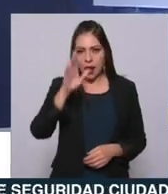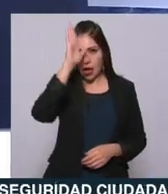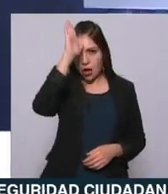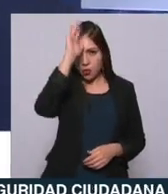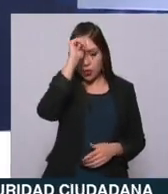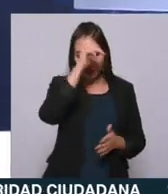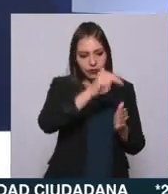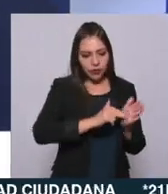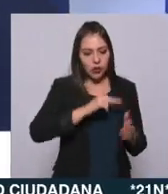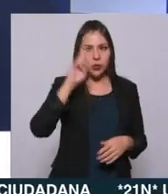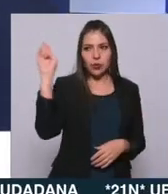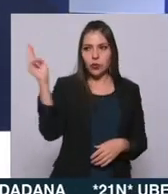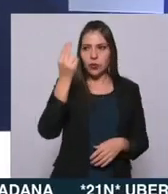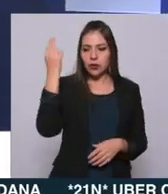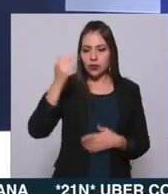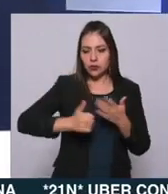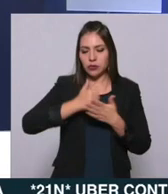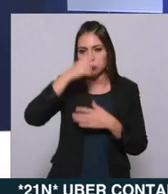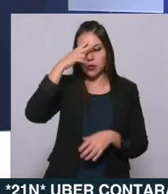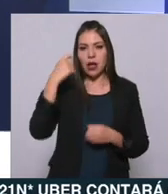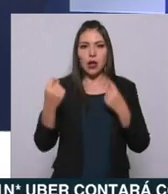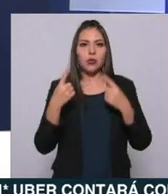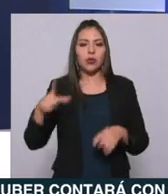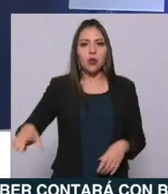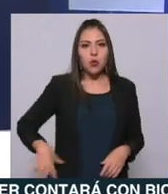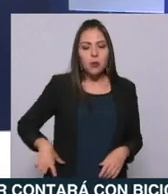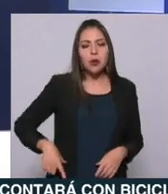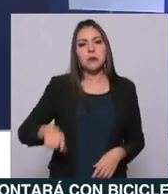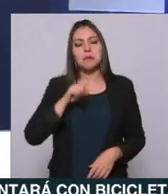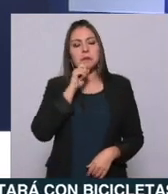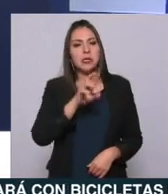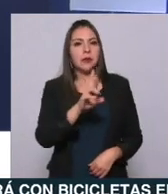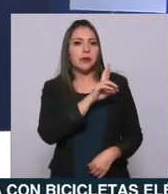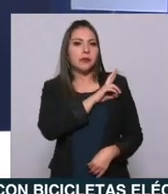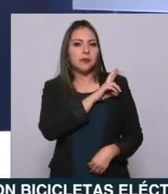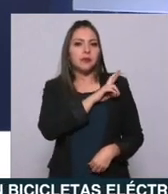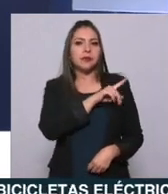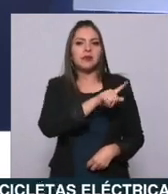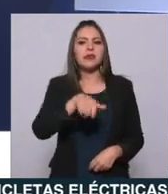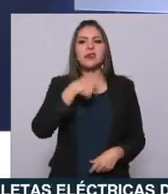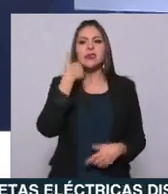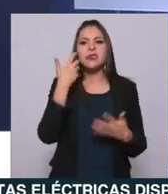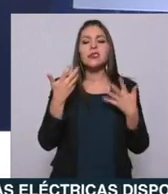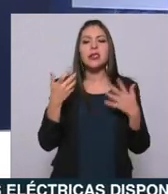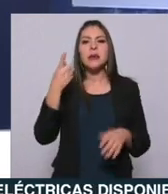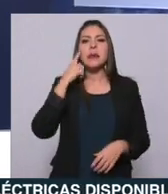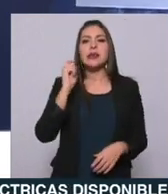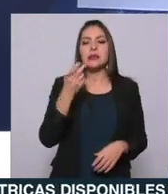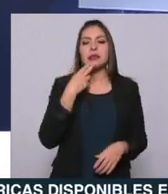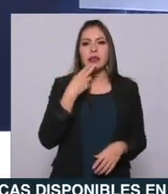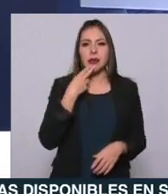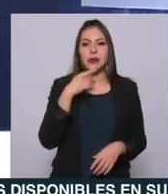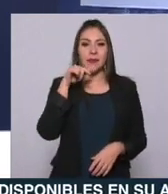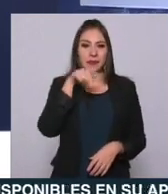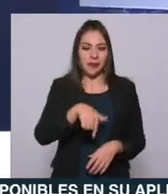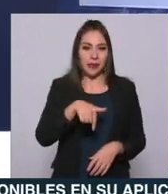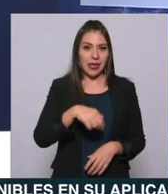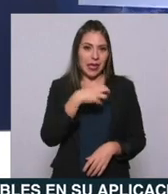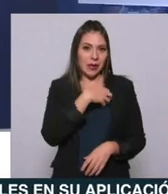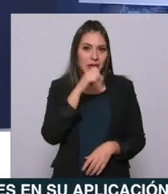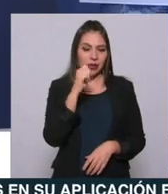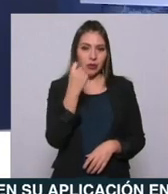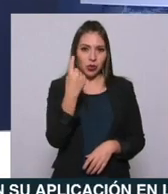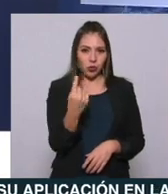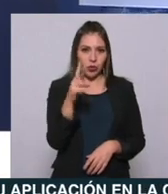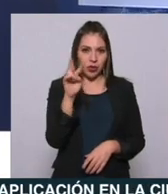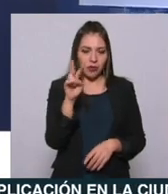México, tanto públicas como privadas. La idea es poner en la pantalla de Capital 21, todos los contenidos